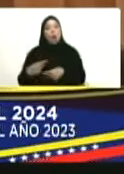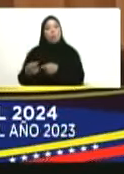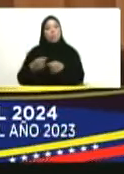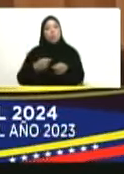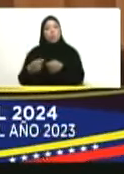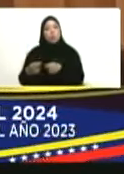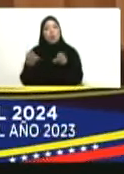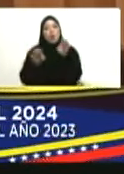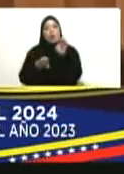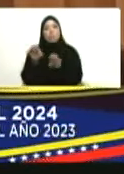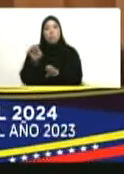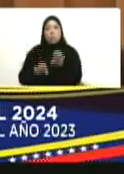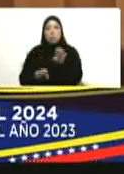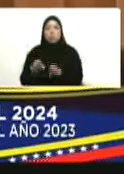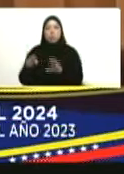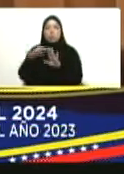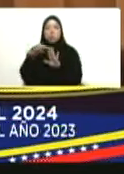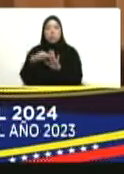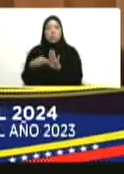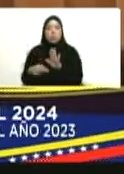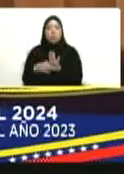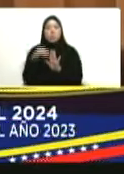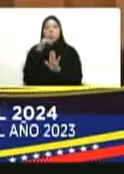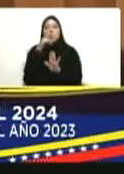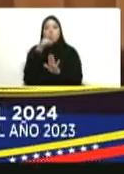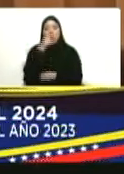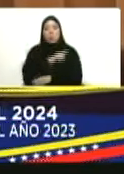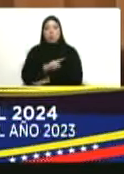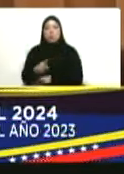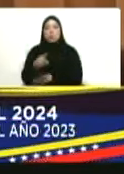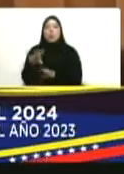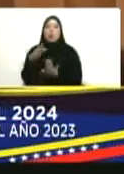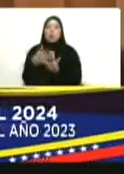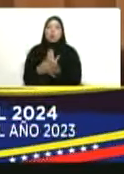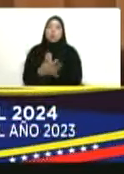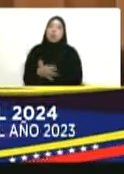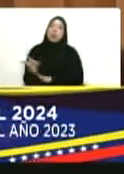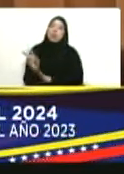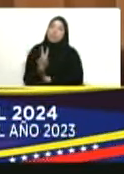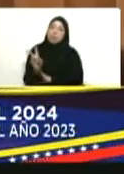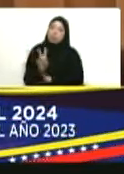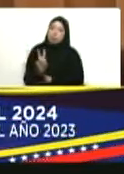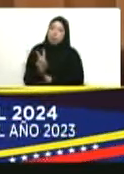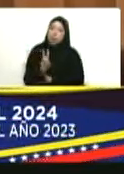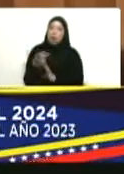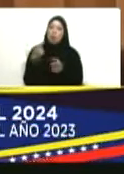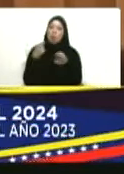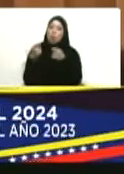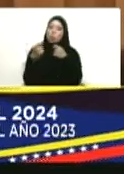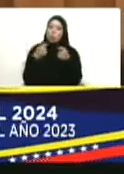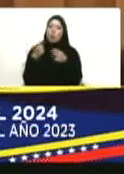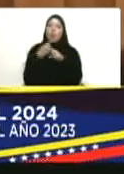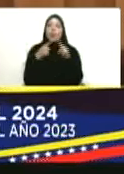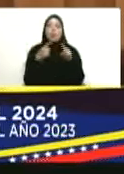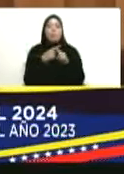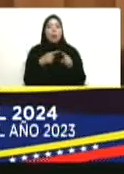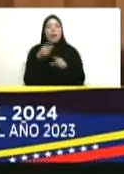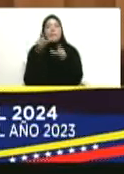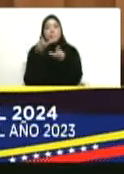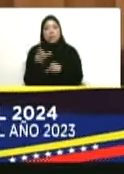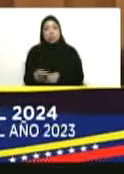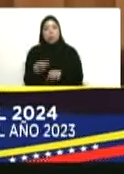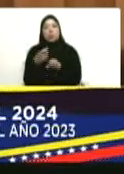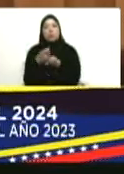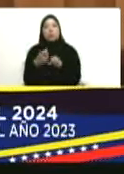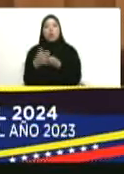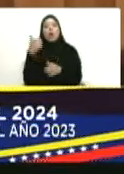la revisión de las medidas de inhabilitación dictadas por la Contraloría General de la República a diversas personas que aspiran a postularse